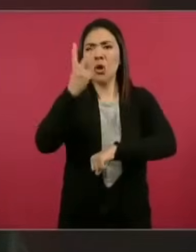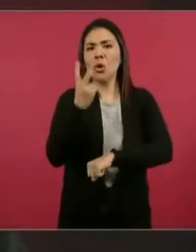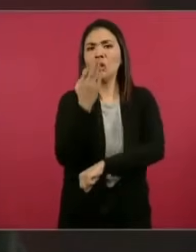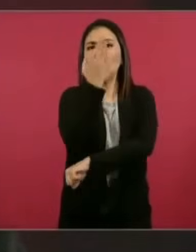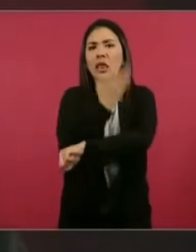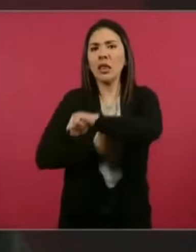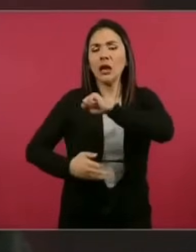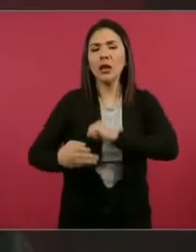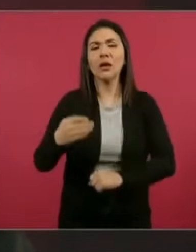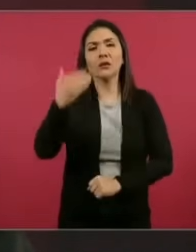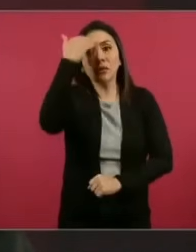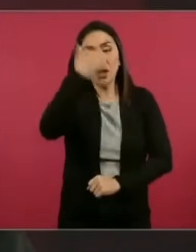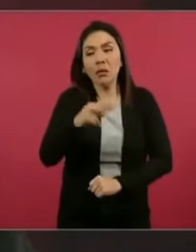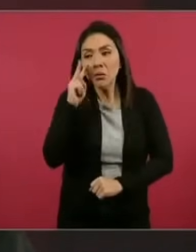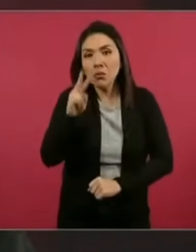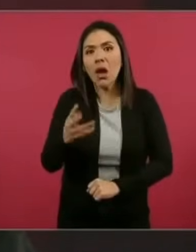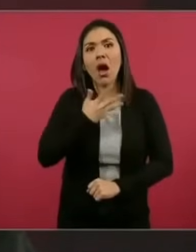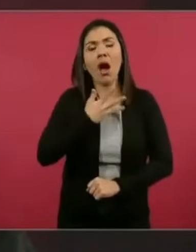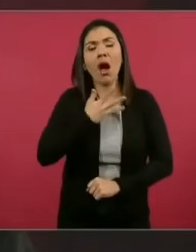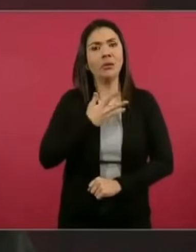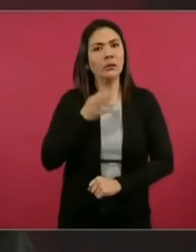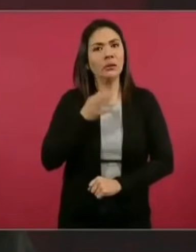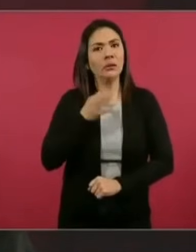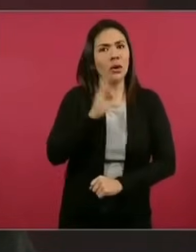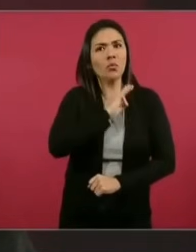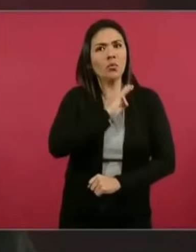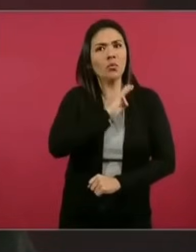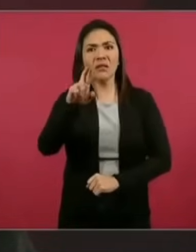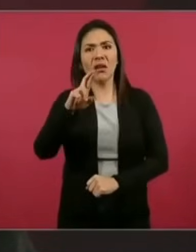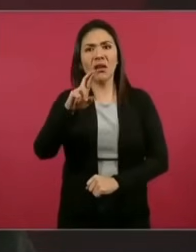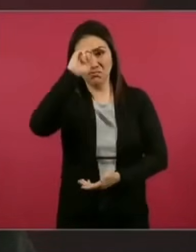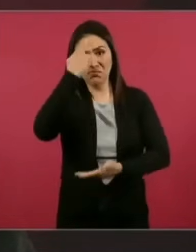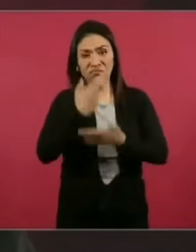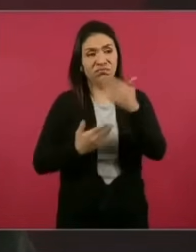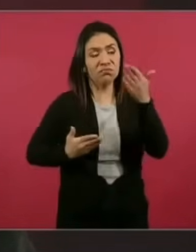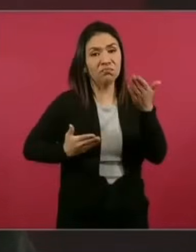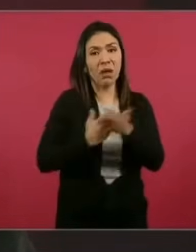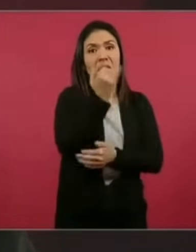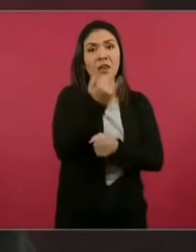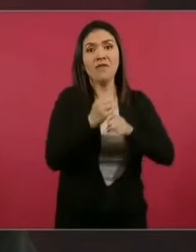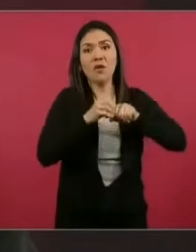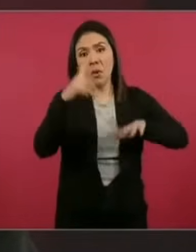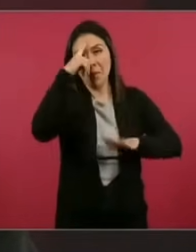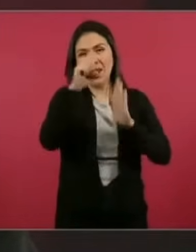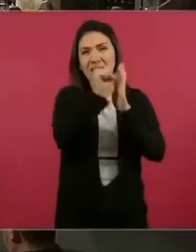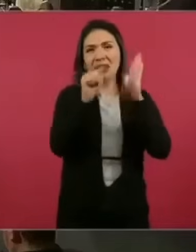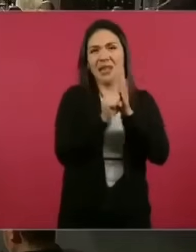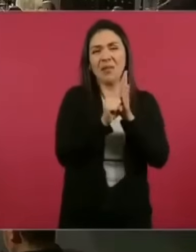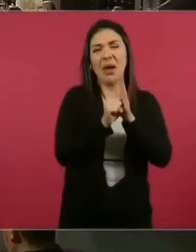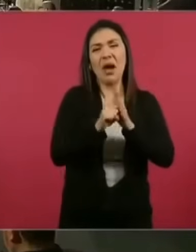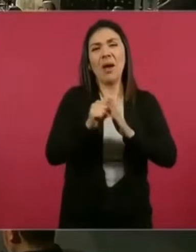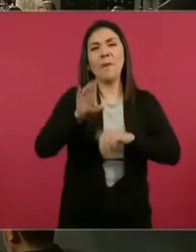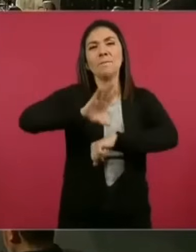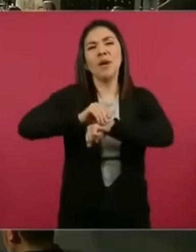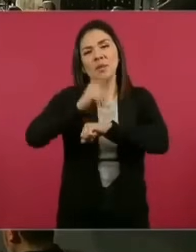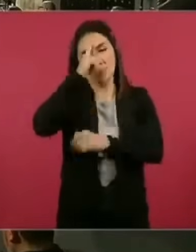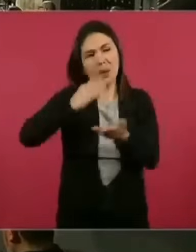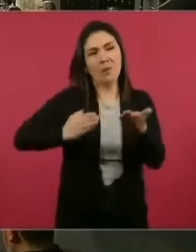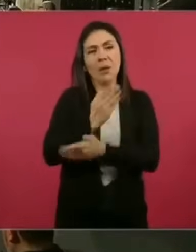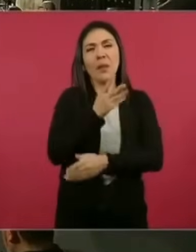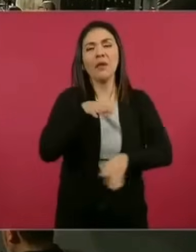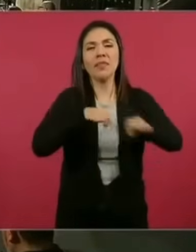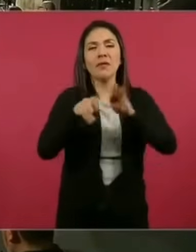nos enteramos, tuvimos conocimiento de la probable vulneración de información del sistema de acreditación de prensa de la Presidencia de la